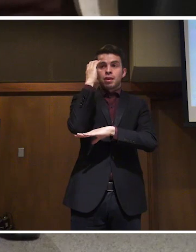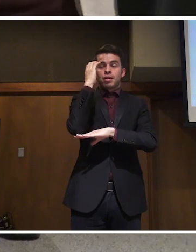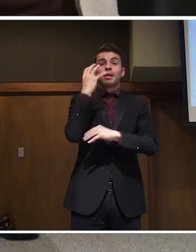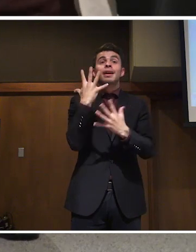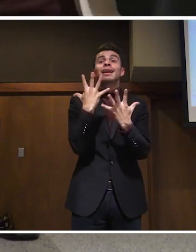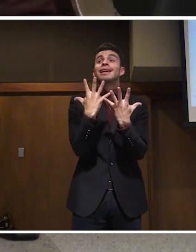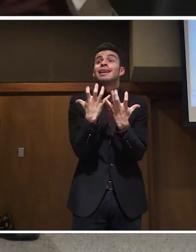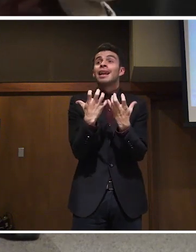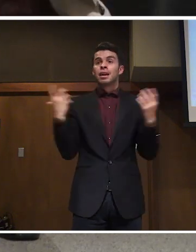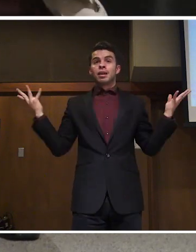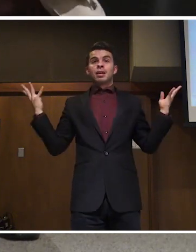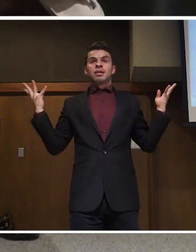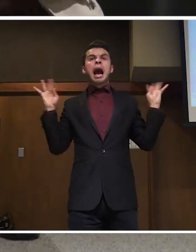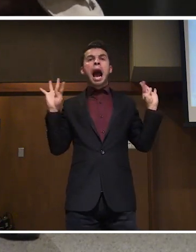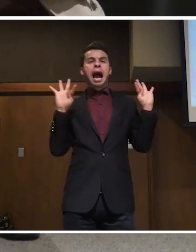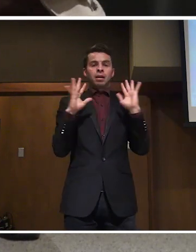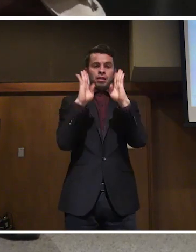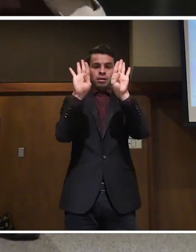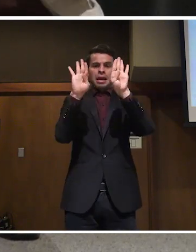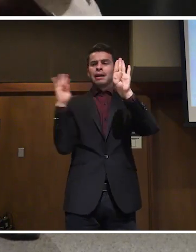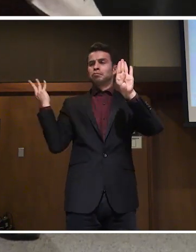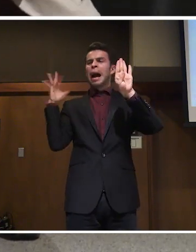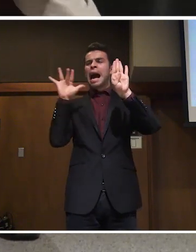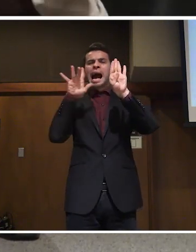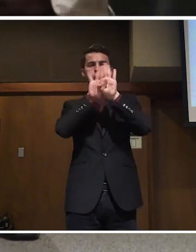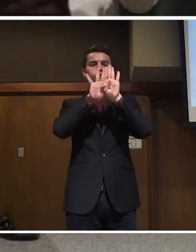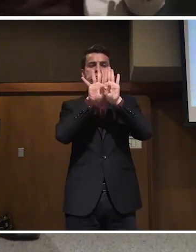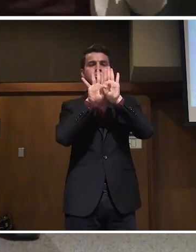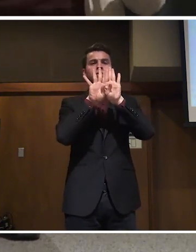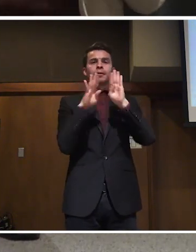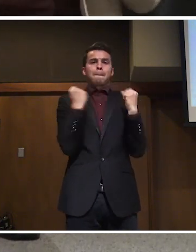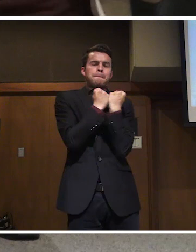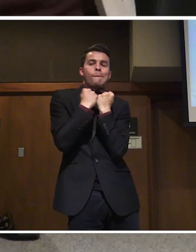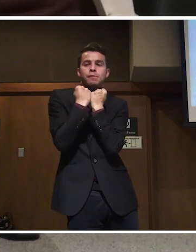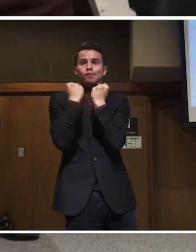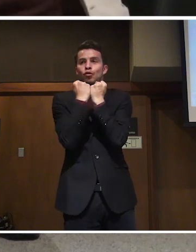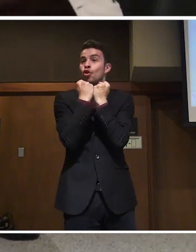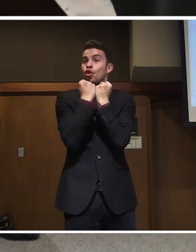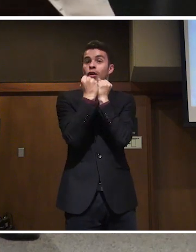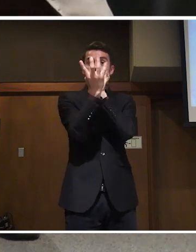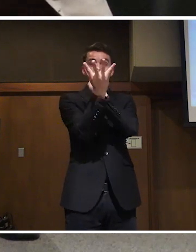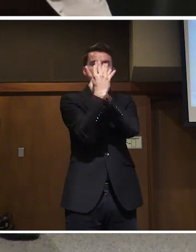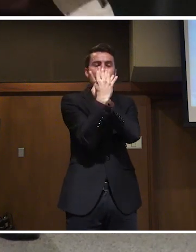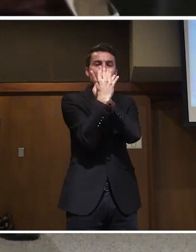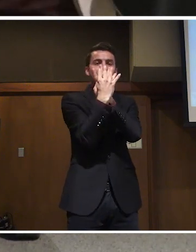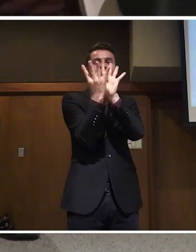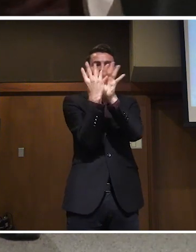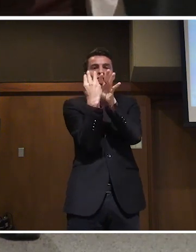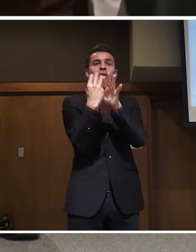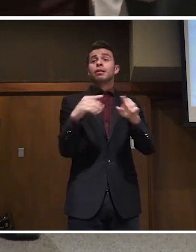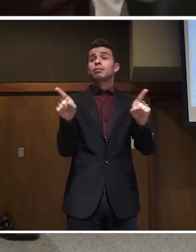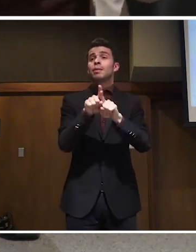querer salir todos al tiempo de un recinto y no dejar entrar a nadie. Y eso pasa no solamente en Transmilenio, sino en